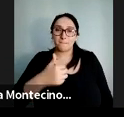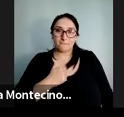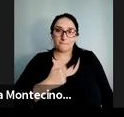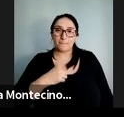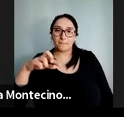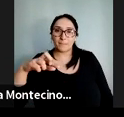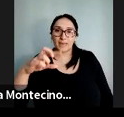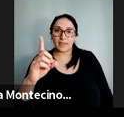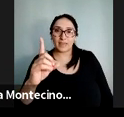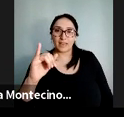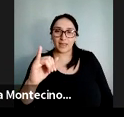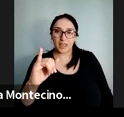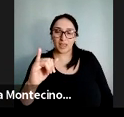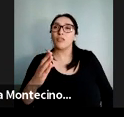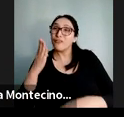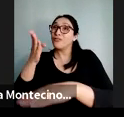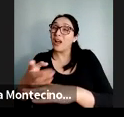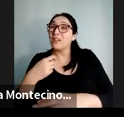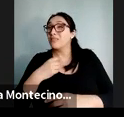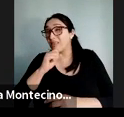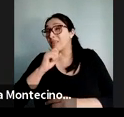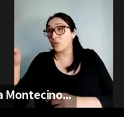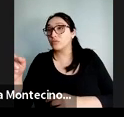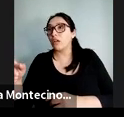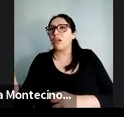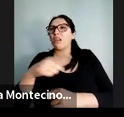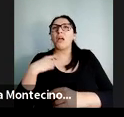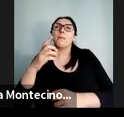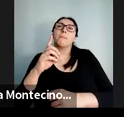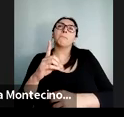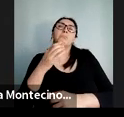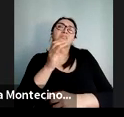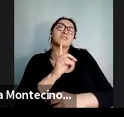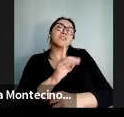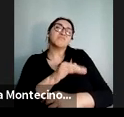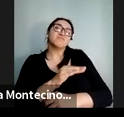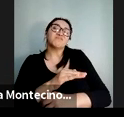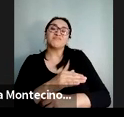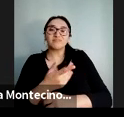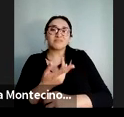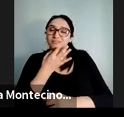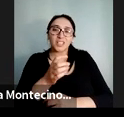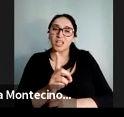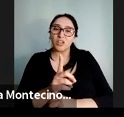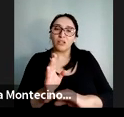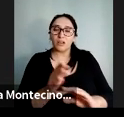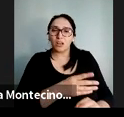también. Salvo que sea una amenaza muy, muy directa, con antecedentes muy profundos de quien